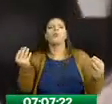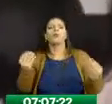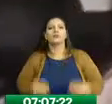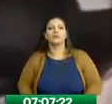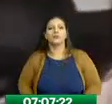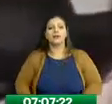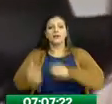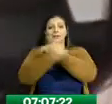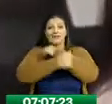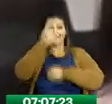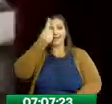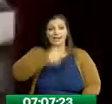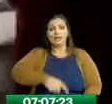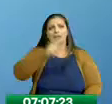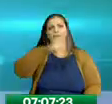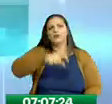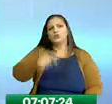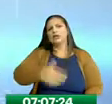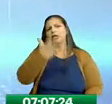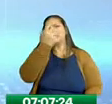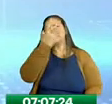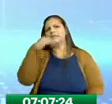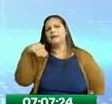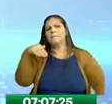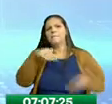a 24 naciones.